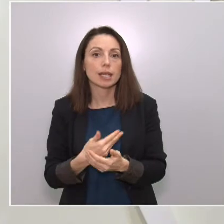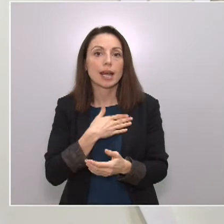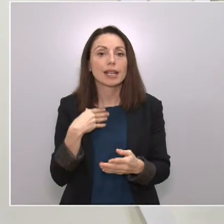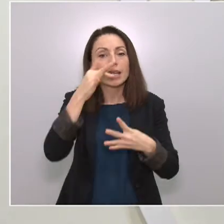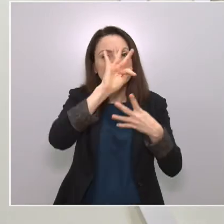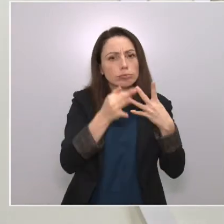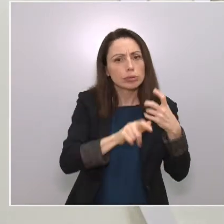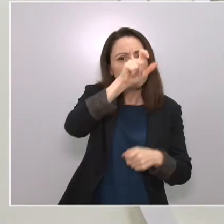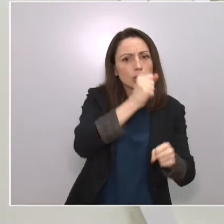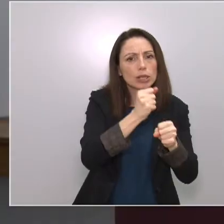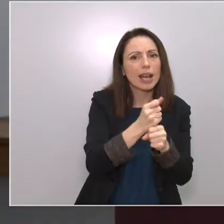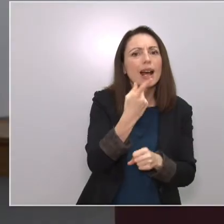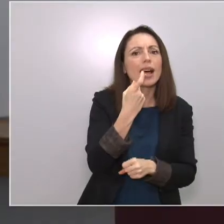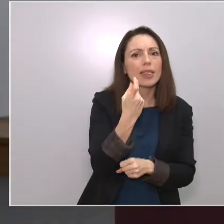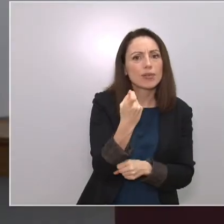es necesario.